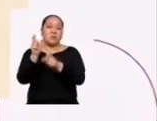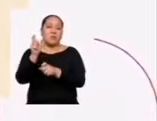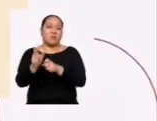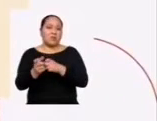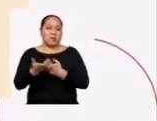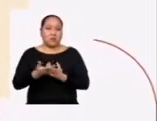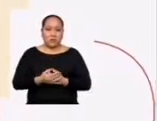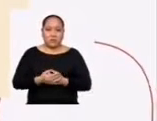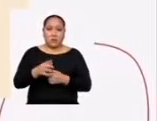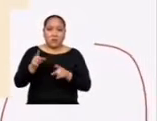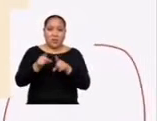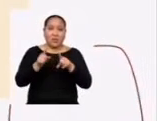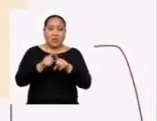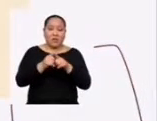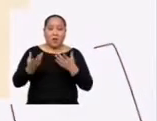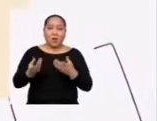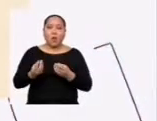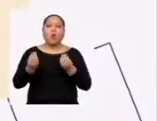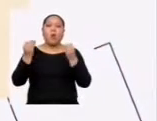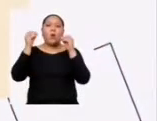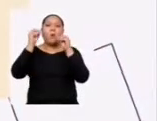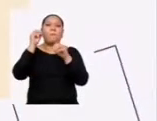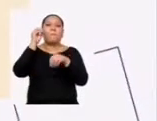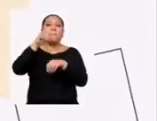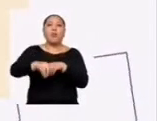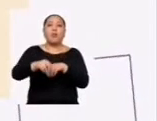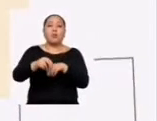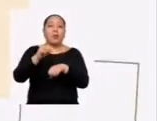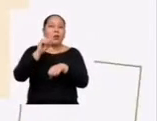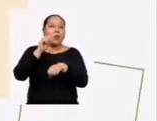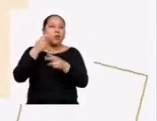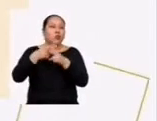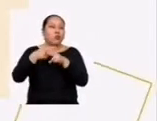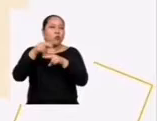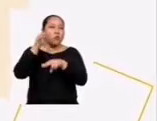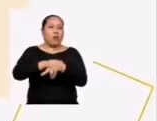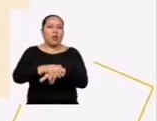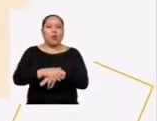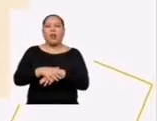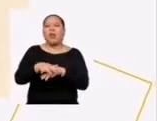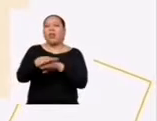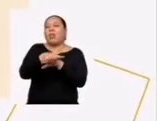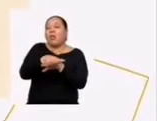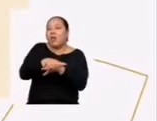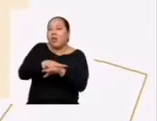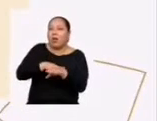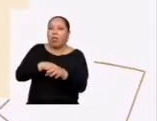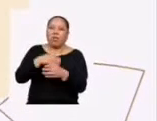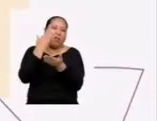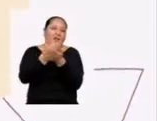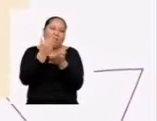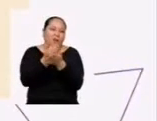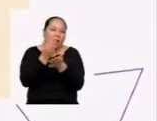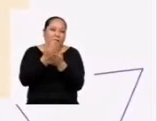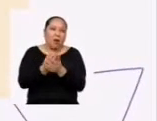También se da cuando ponen apodos como lento, problemático o chancón. También en las escuelas existe